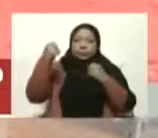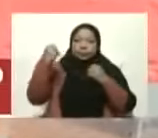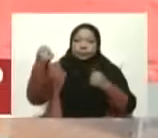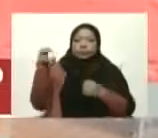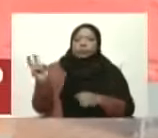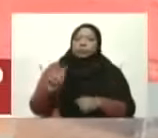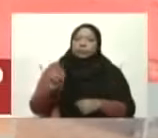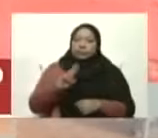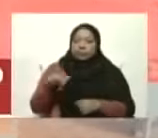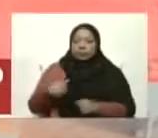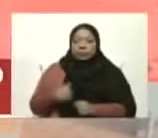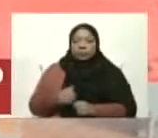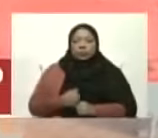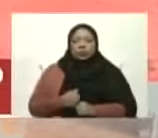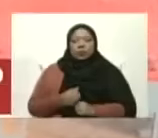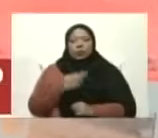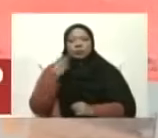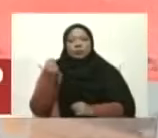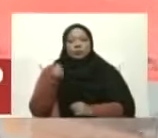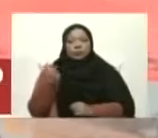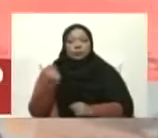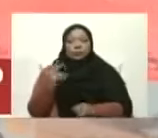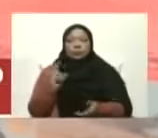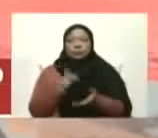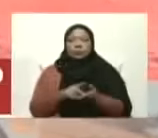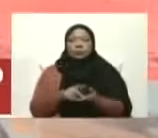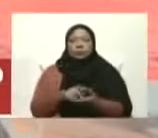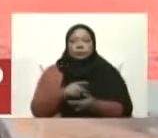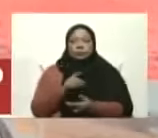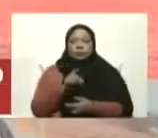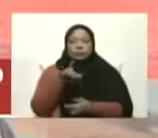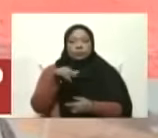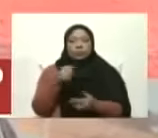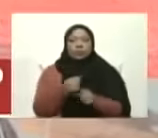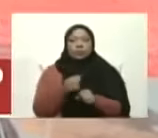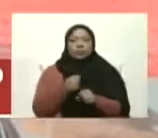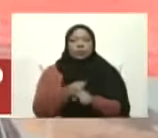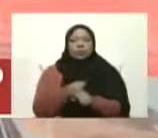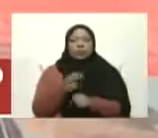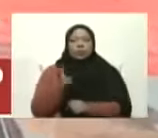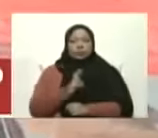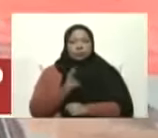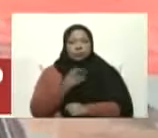Nuestra, hermano Jorge Rodríguez Gómez. Adelante.